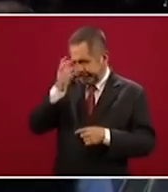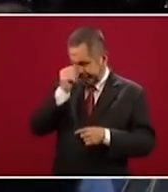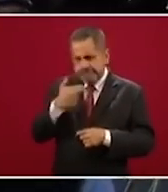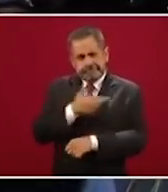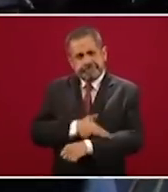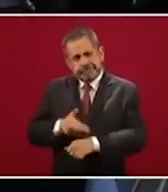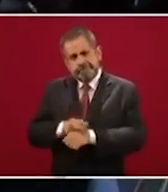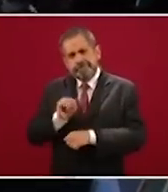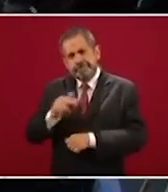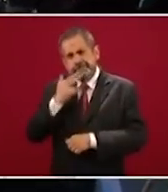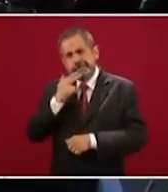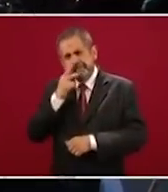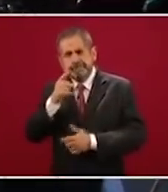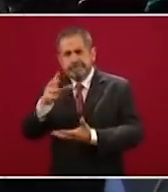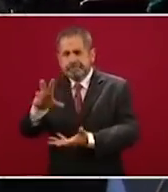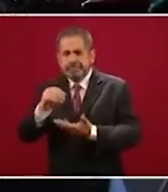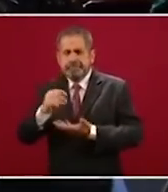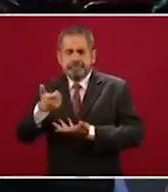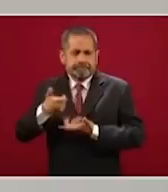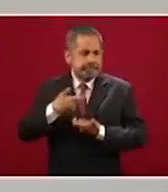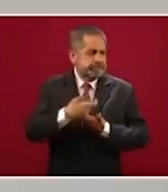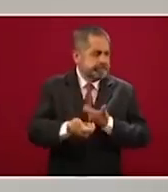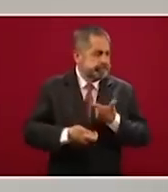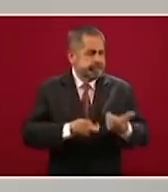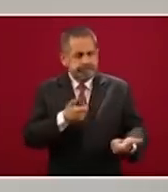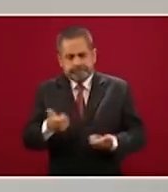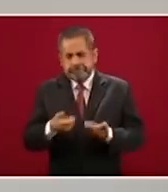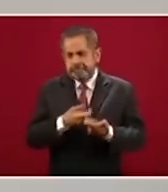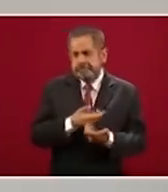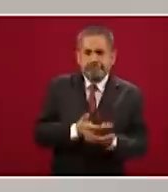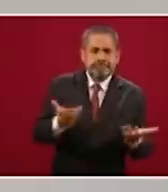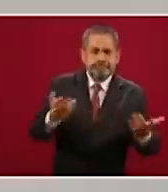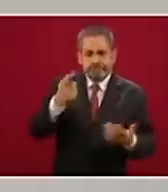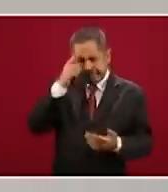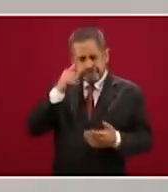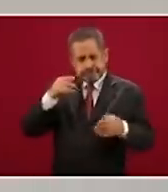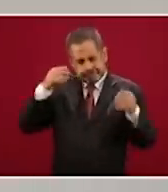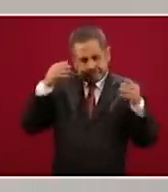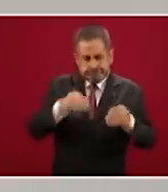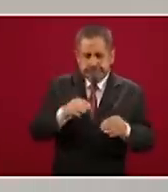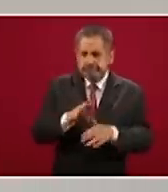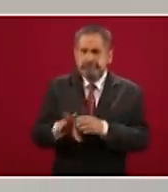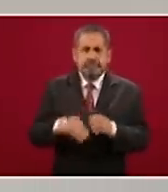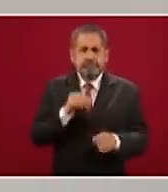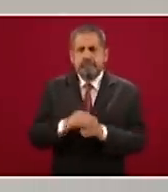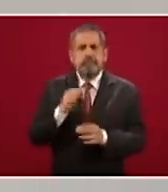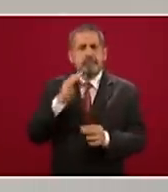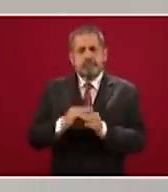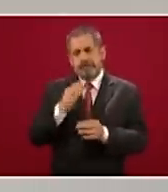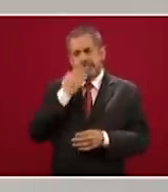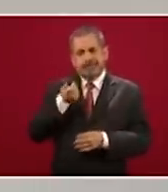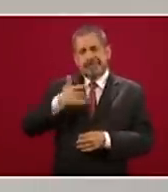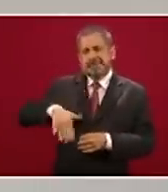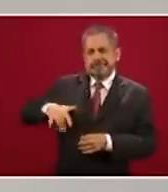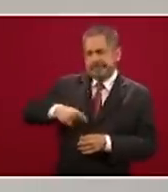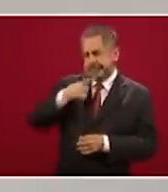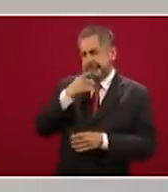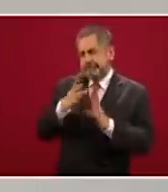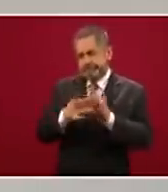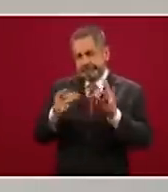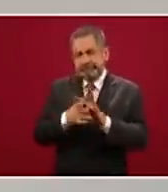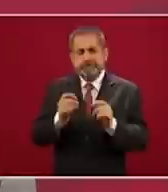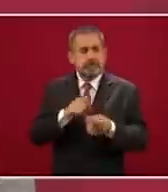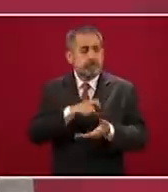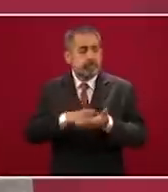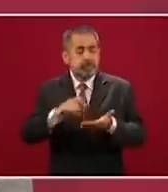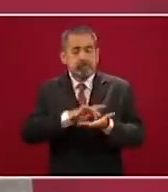nos ha permitido canalizar los recursos ordinarios hacia actividades estratégicas específicas, como la que acabamos de anunciar, que es la